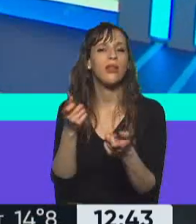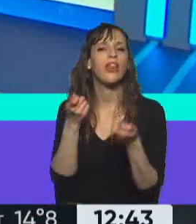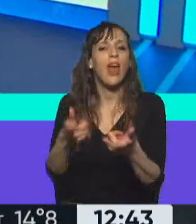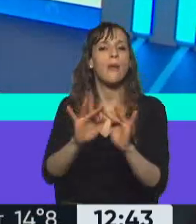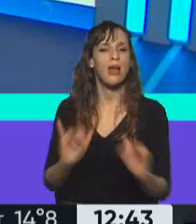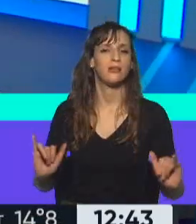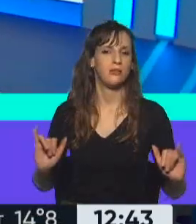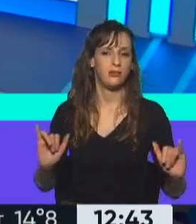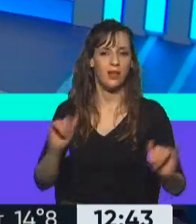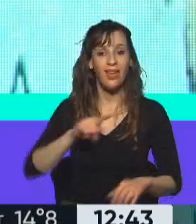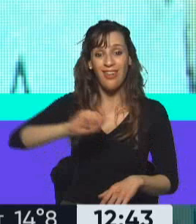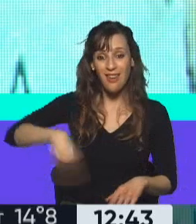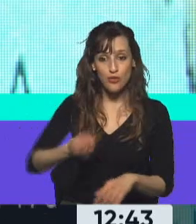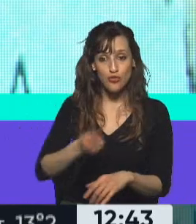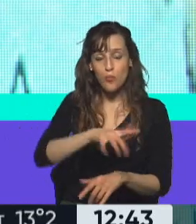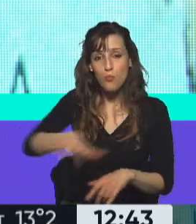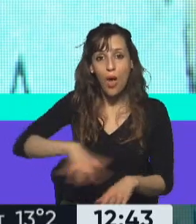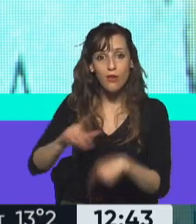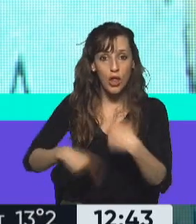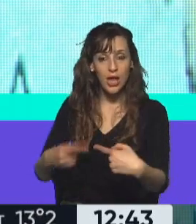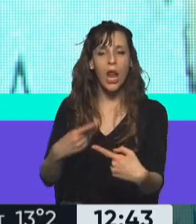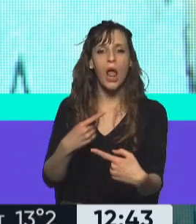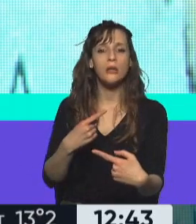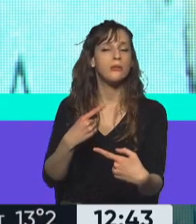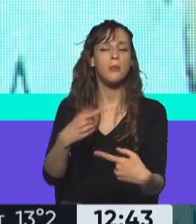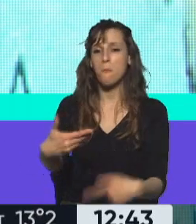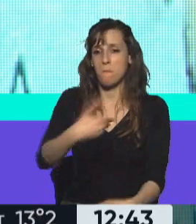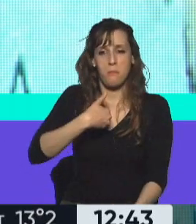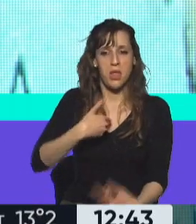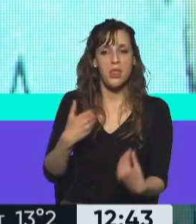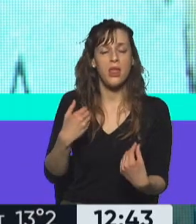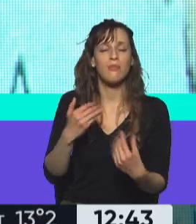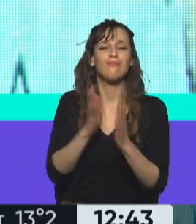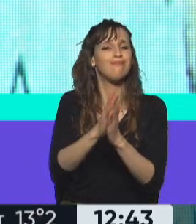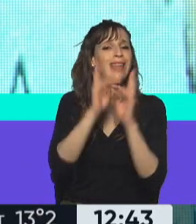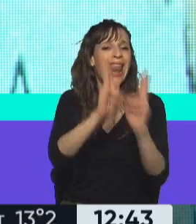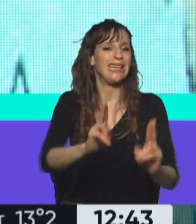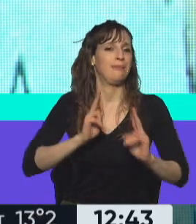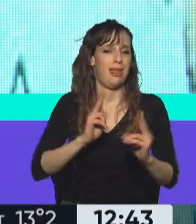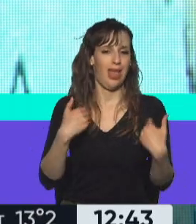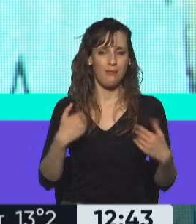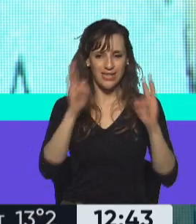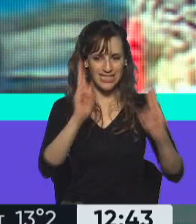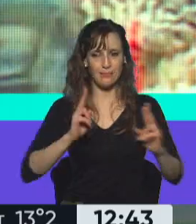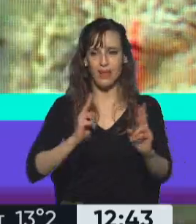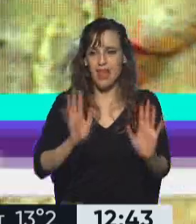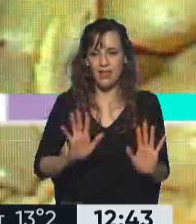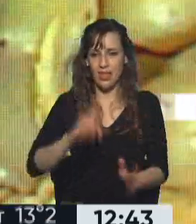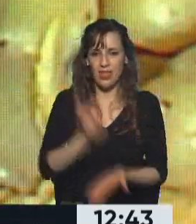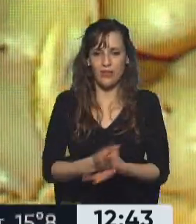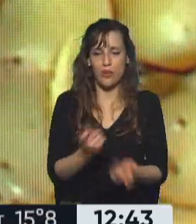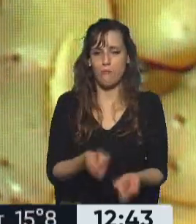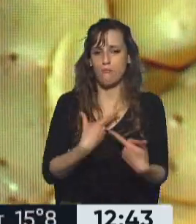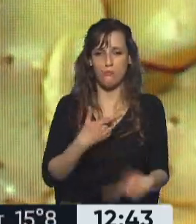libre determinación, están en definitiva pidiendo que se respete como son, con sus valores, y que puedan tomar sus propias decisiones. La información